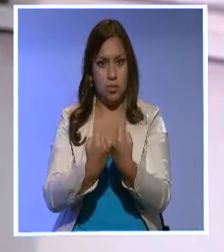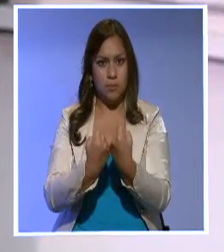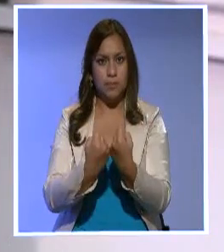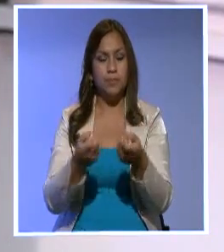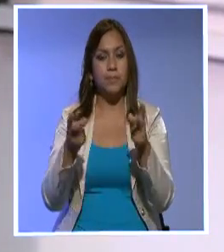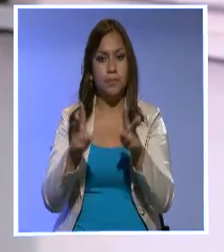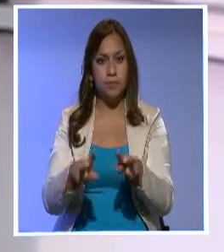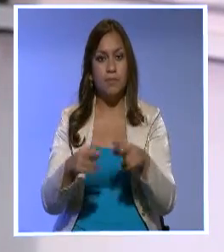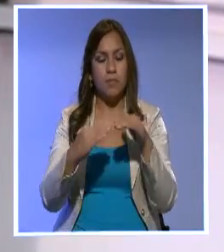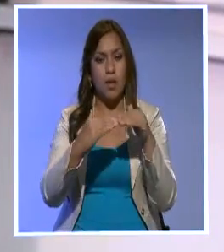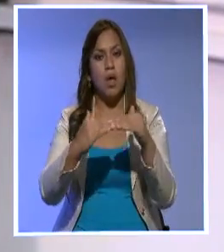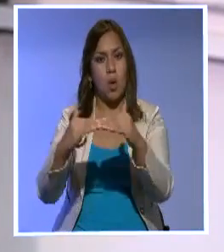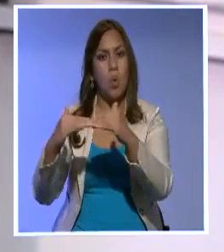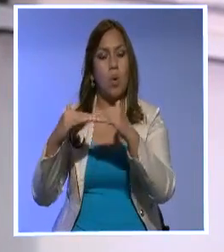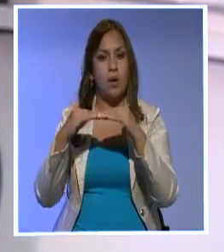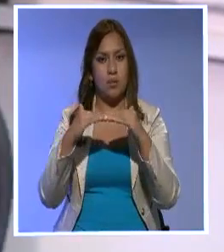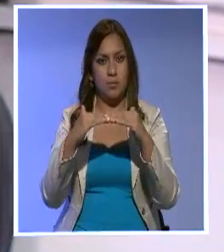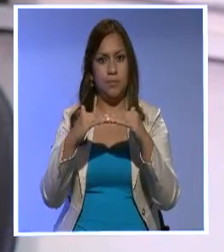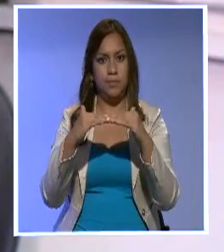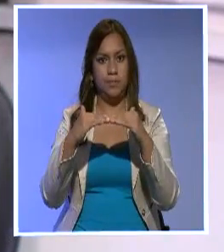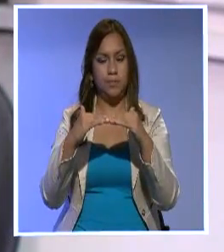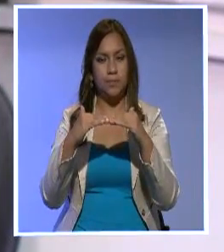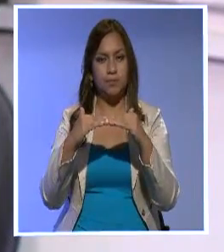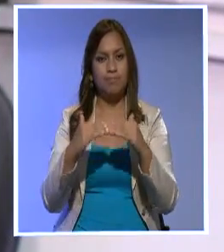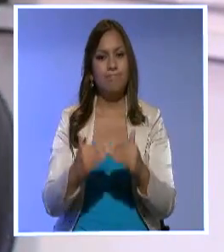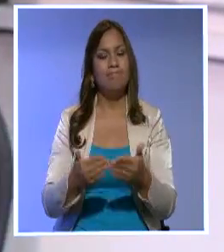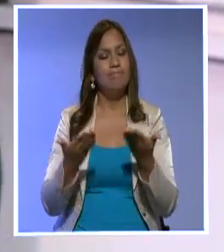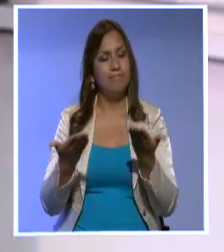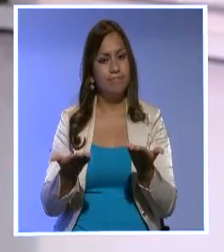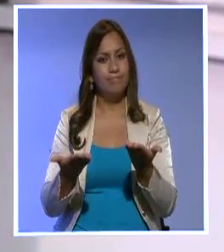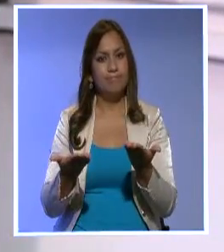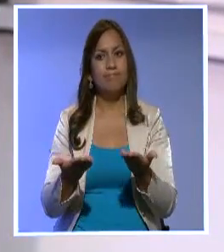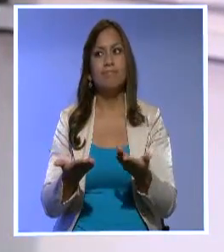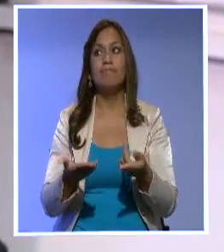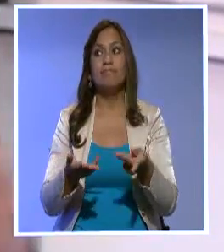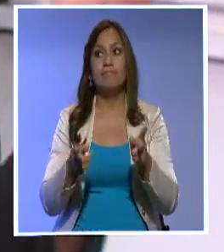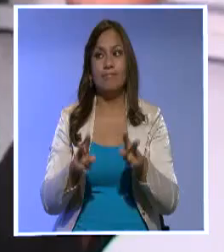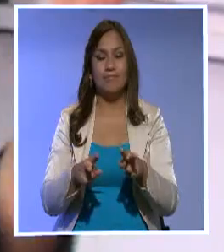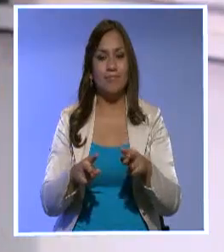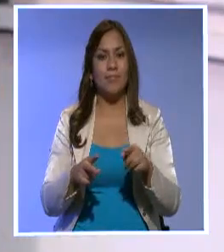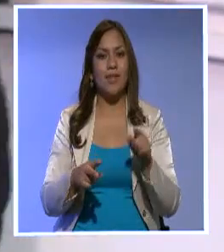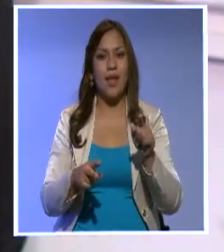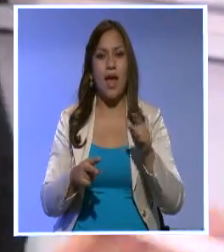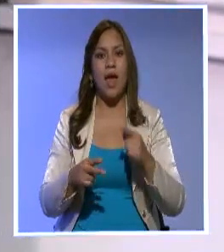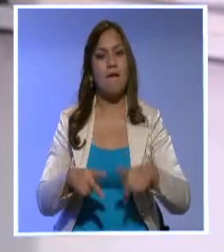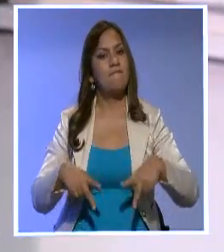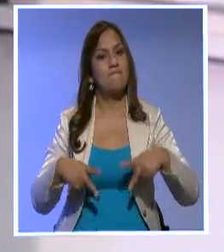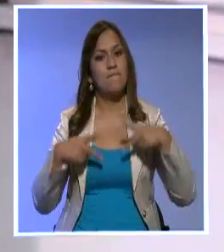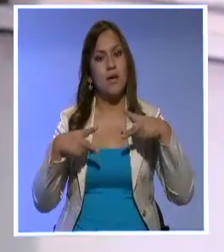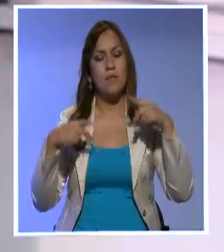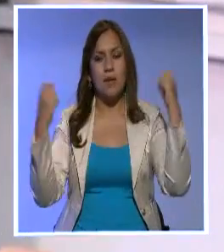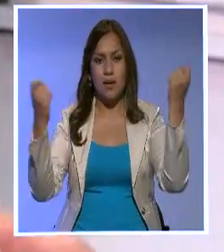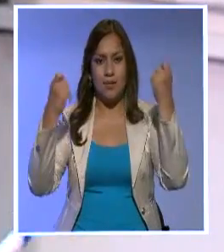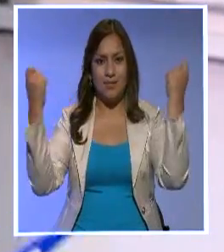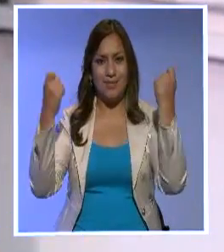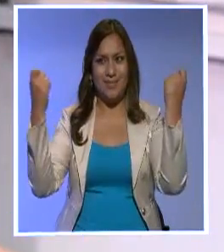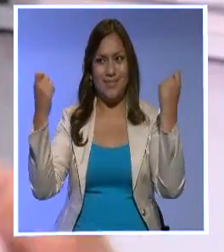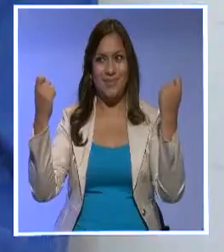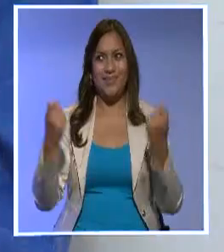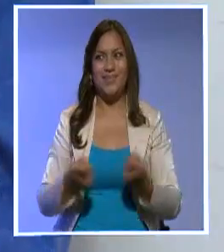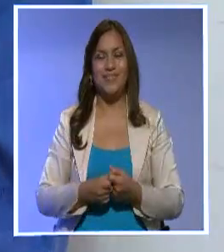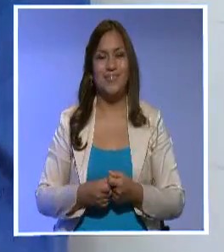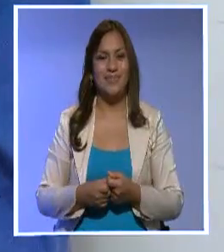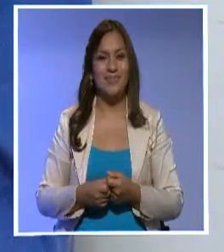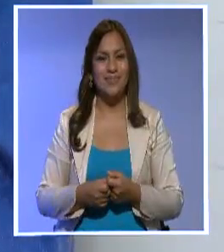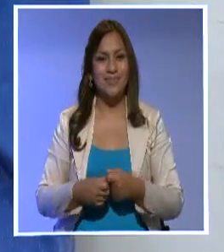una ciudad de equidad y con eso sin duda alguna nos motive también para decir todos juntos un viva quito con toda la fuerza entonces que viva